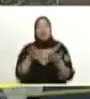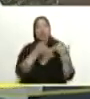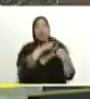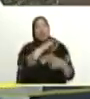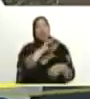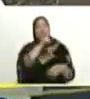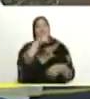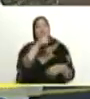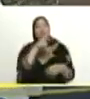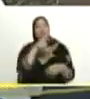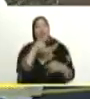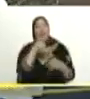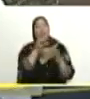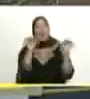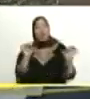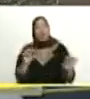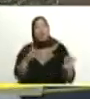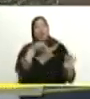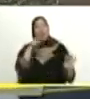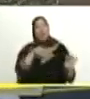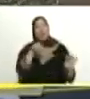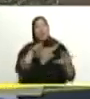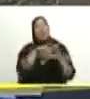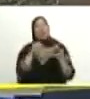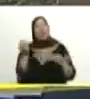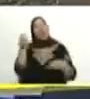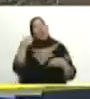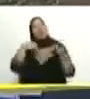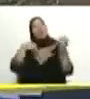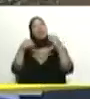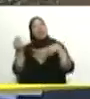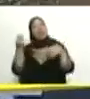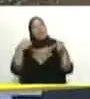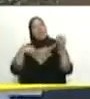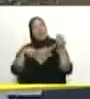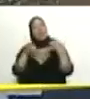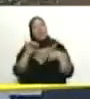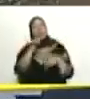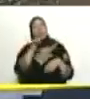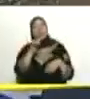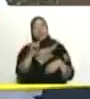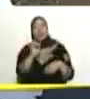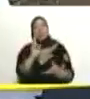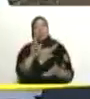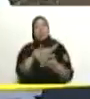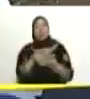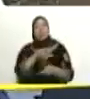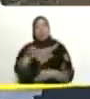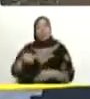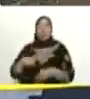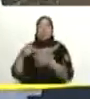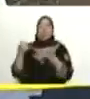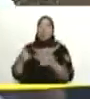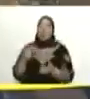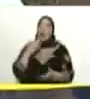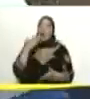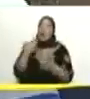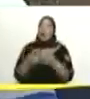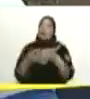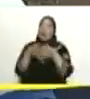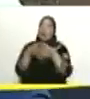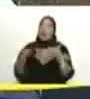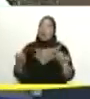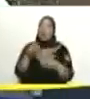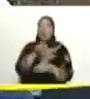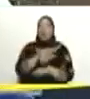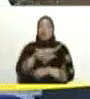menos las estructuras políticas, todos se sumaron a que esto se diera como lo tenemos actualmente. Gracias a todos ellos, en